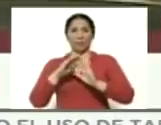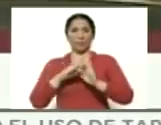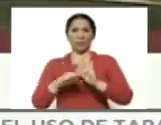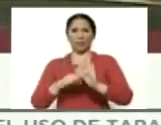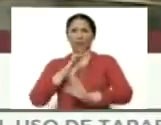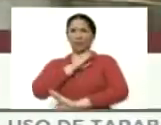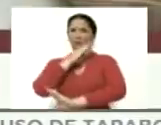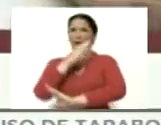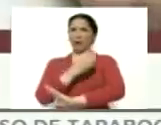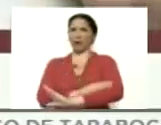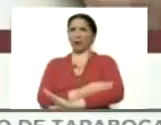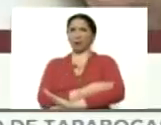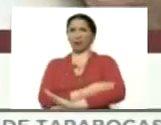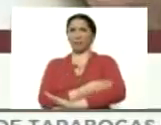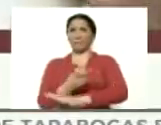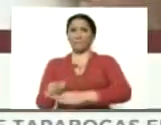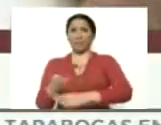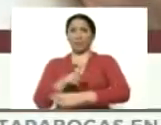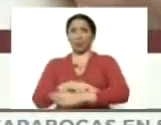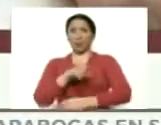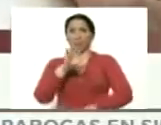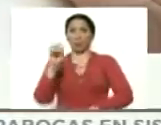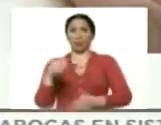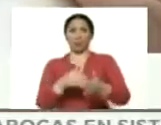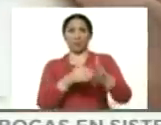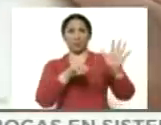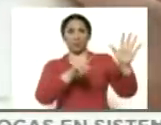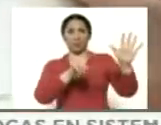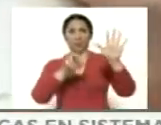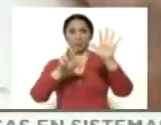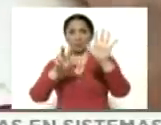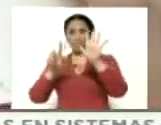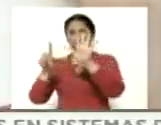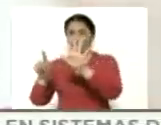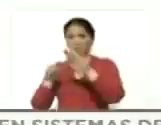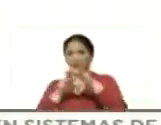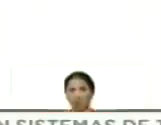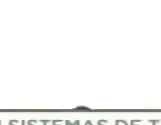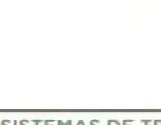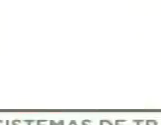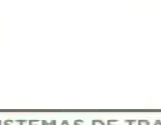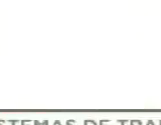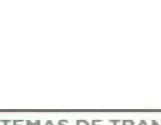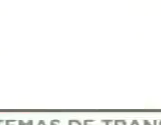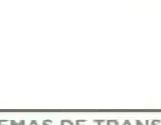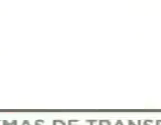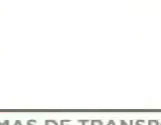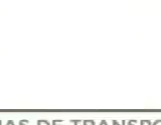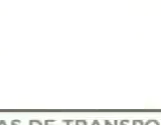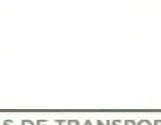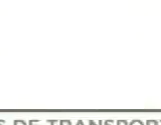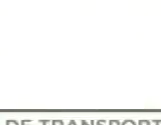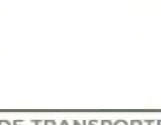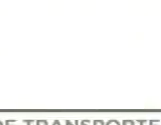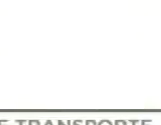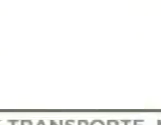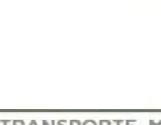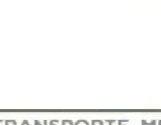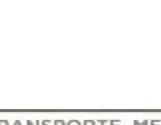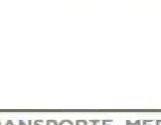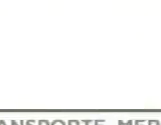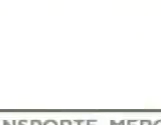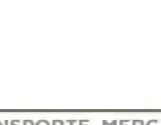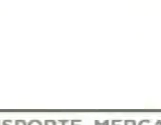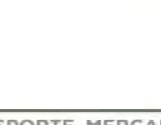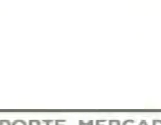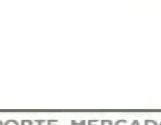más drásticas. De manera que 50.686 han entrado, de los cuales 30.280 vienen de Colombia por